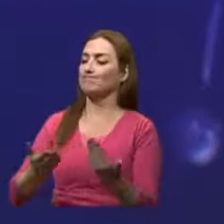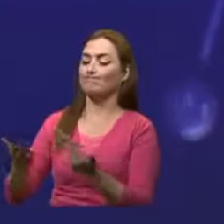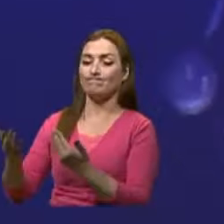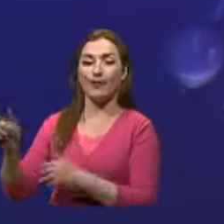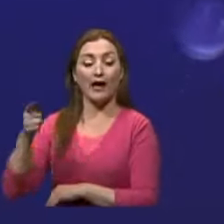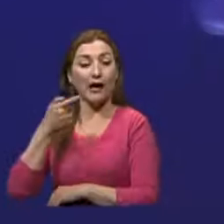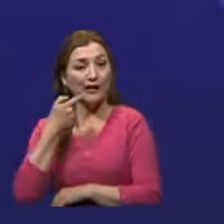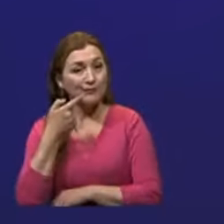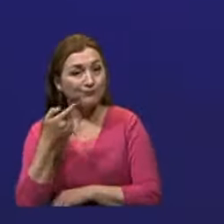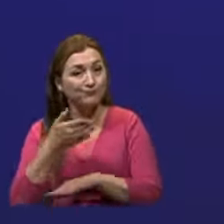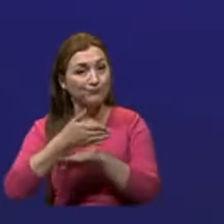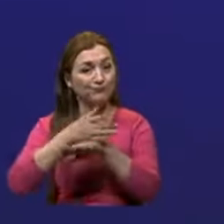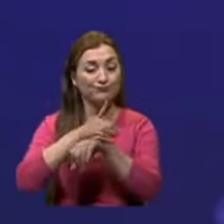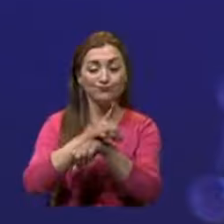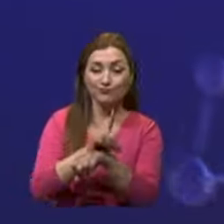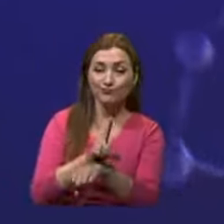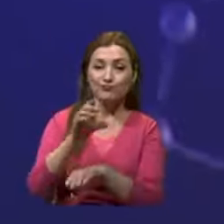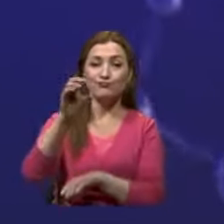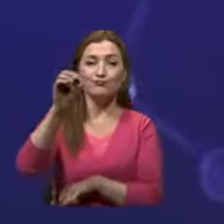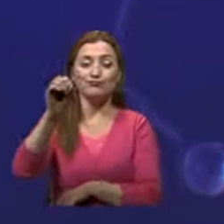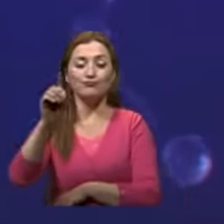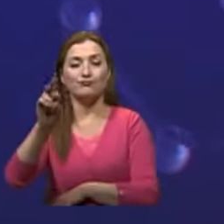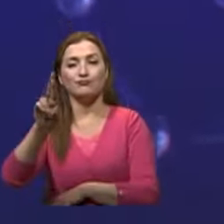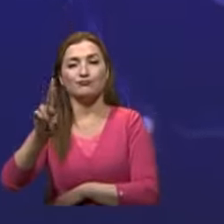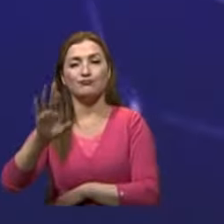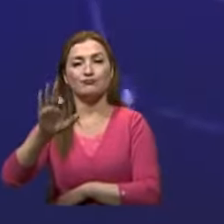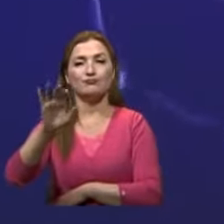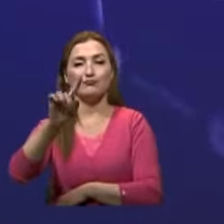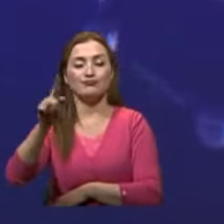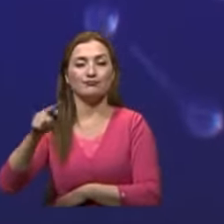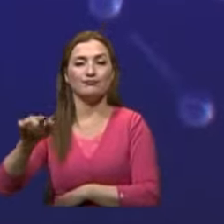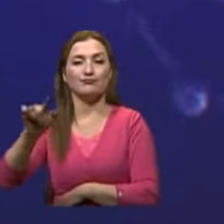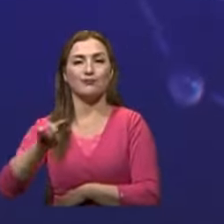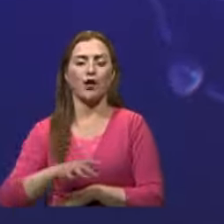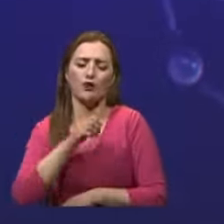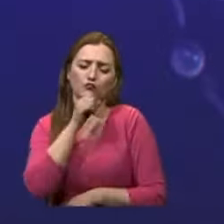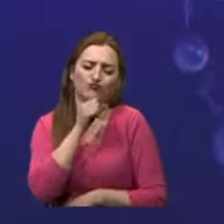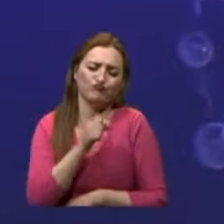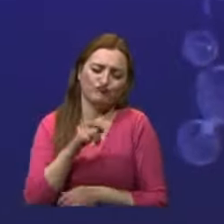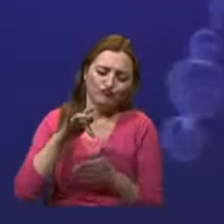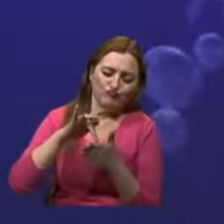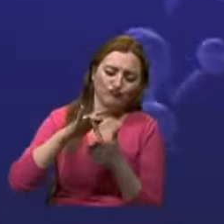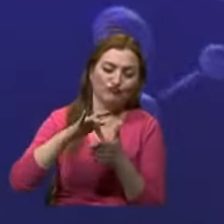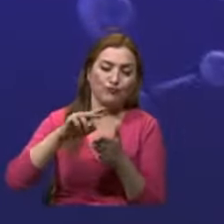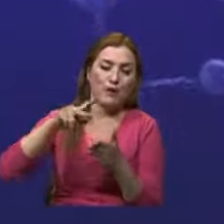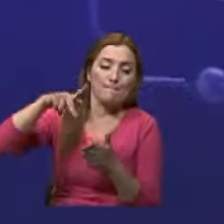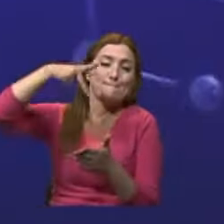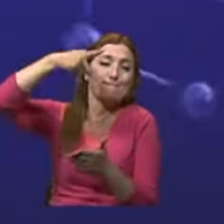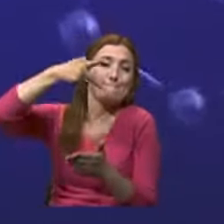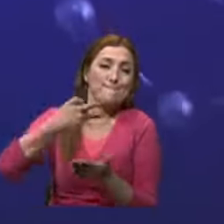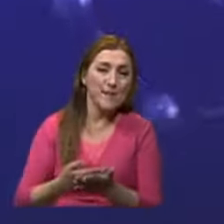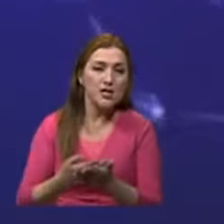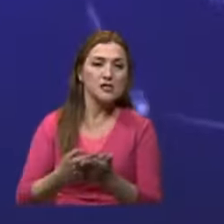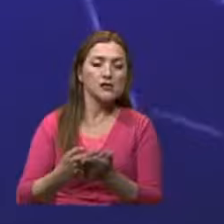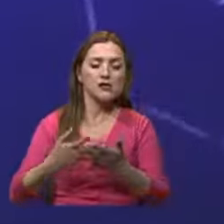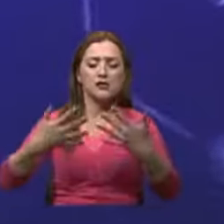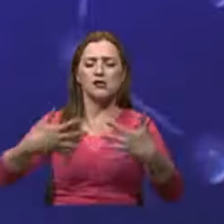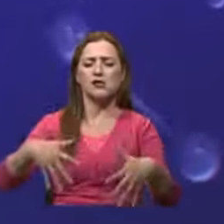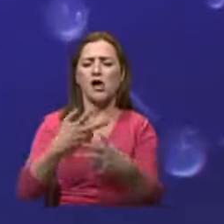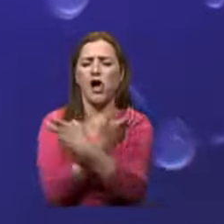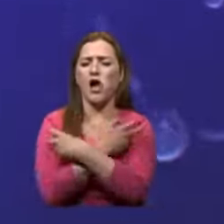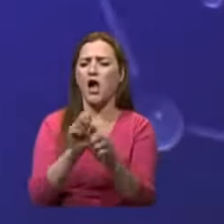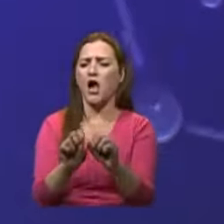dijo Esteban, es evidente que con el paso de los años tenemos más riesgo de sufrir caídas y con ello tener graves fracturas. Por eso